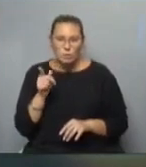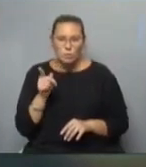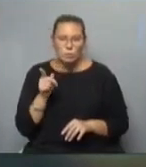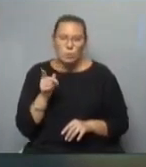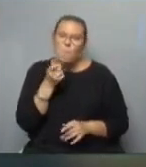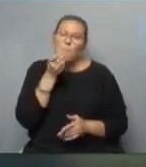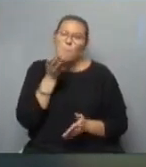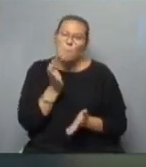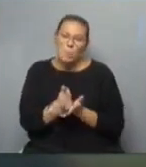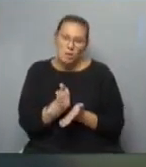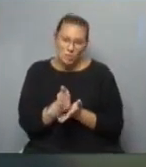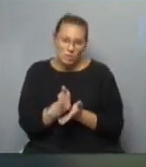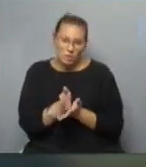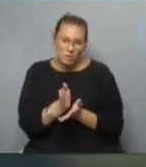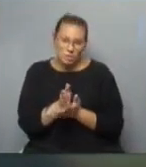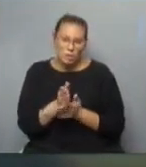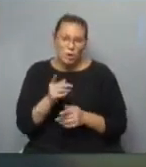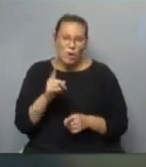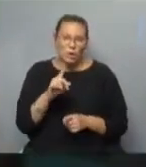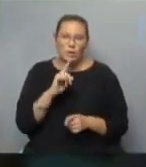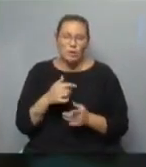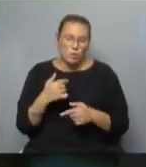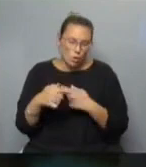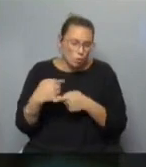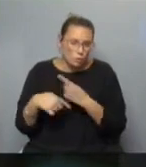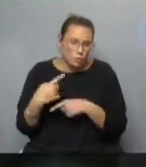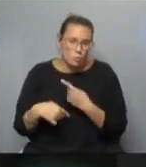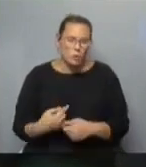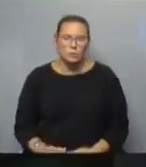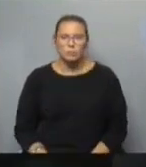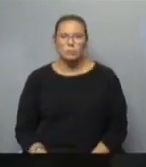prestigios de los que no se bajan tan rápido.